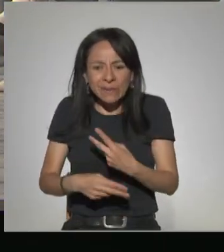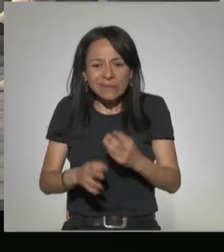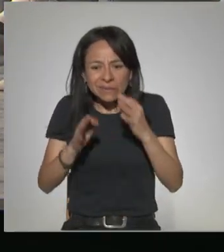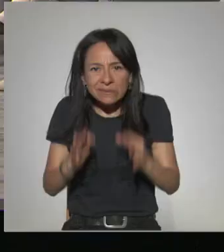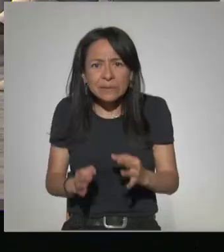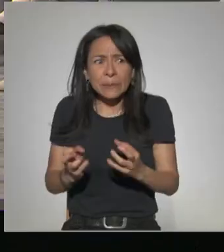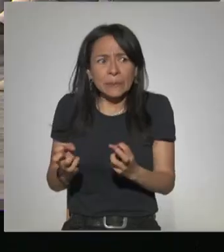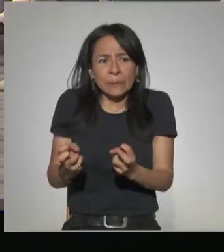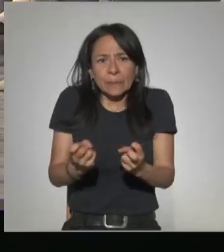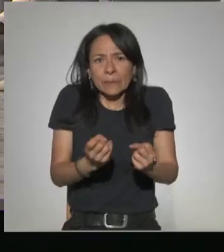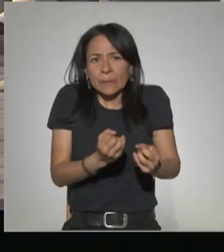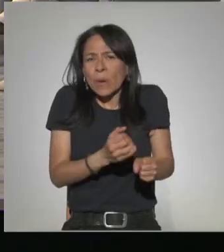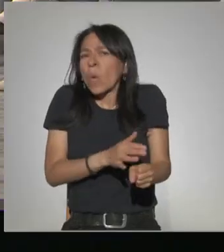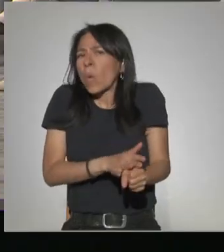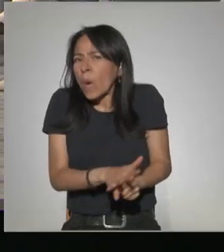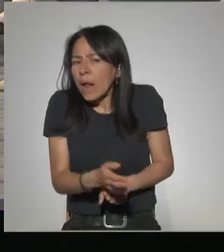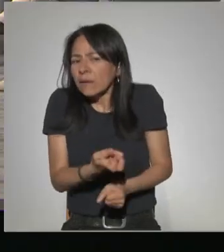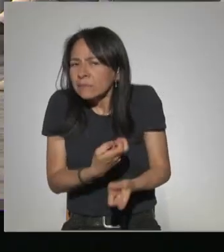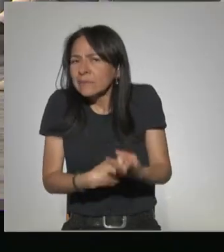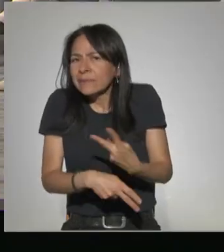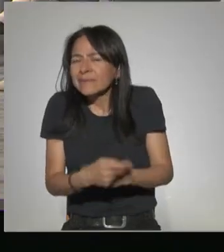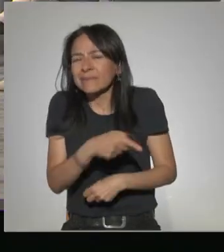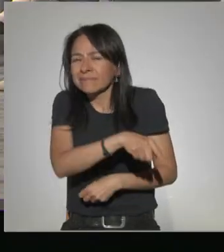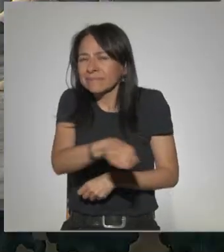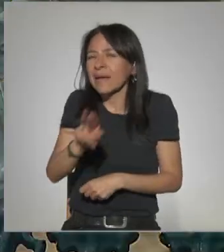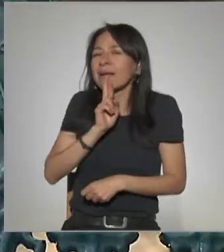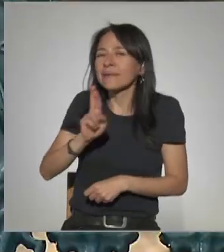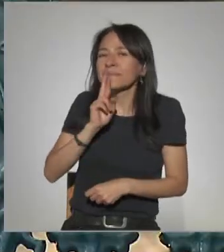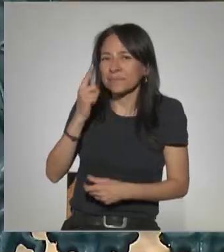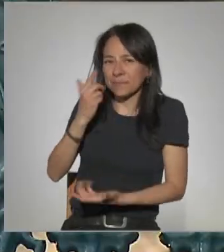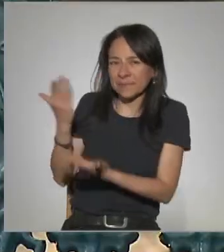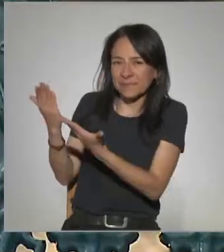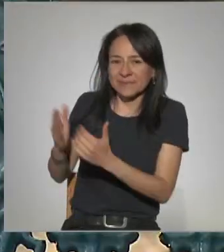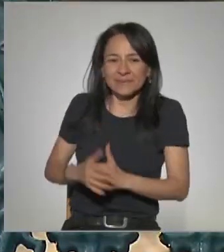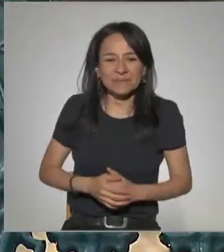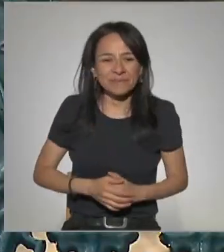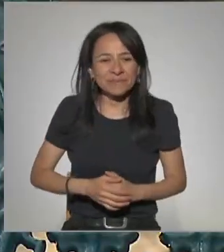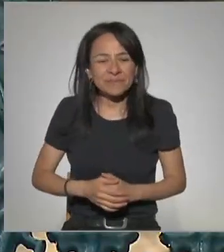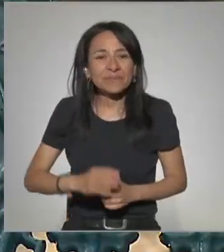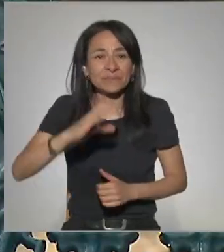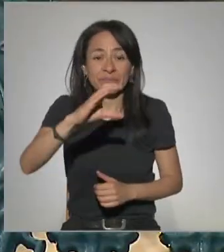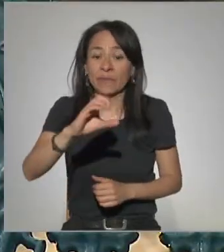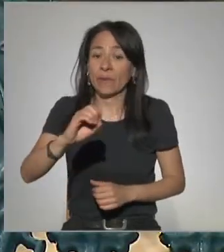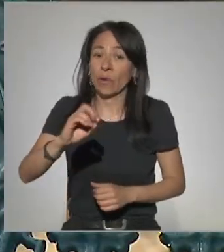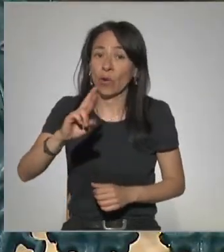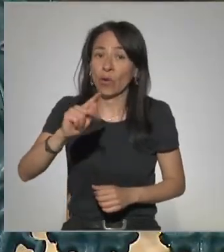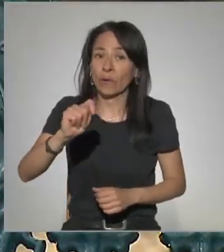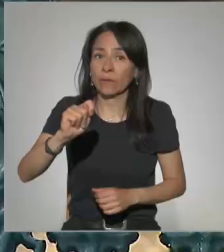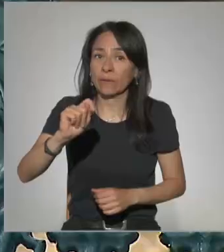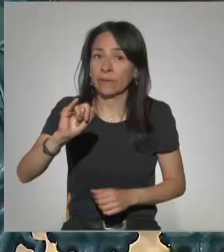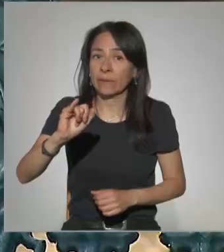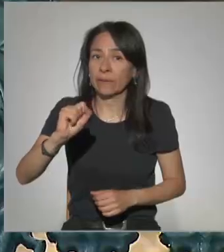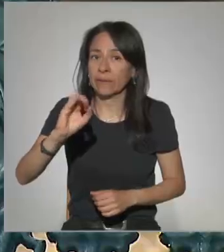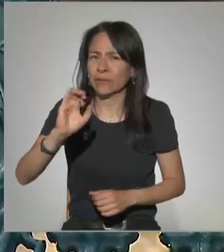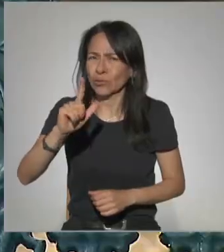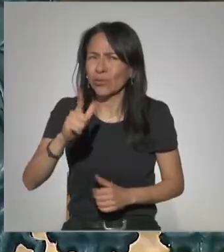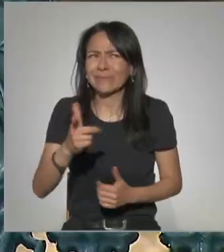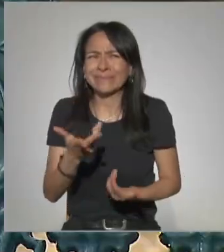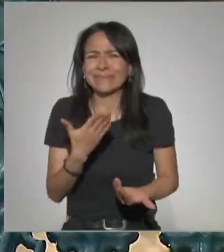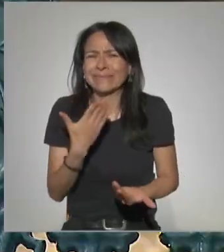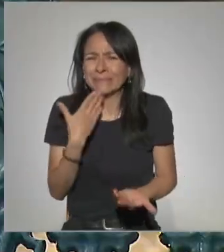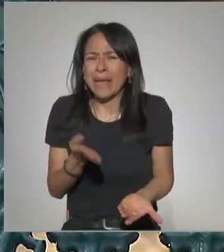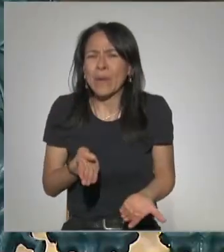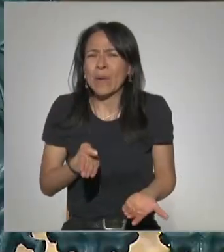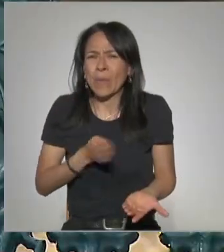estresado? Vamos a ver qué nos dijeron. Acompaña. Bueno, pues el cortisol es bueno